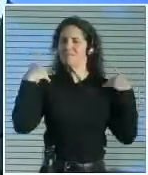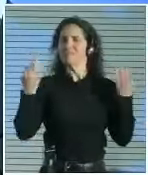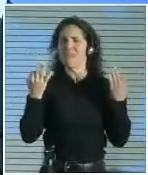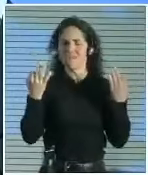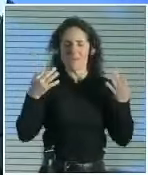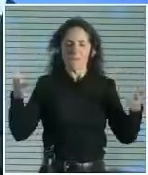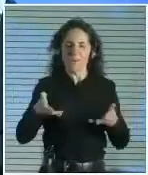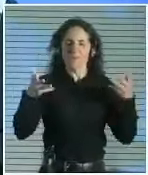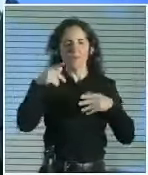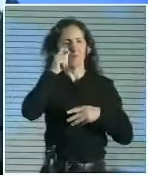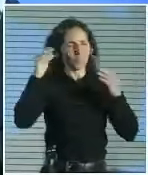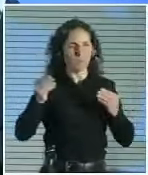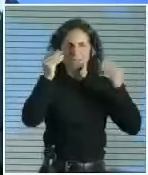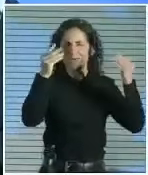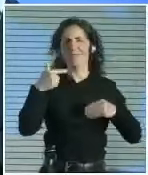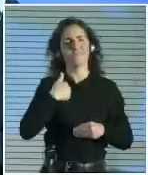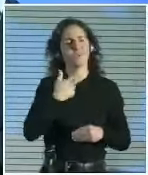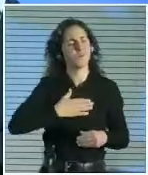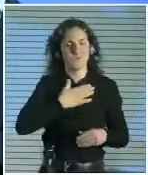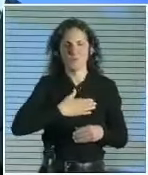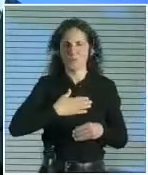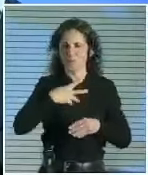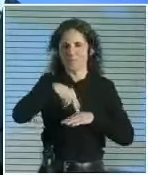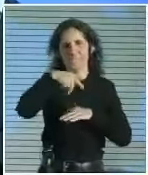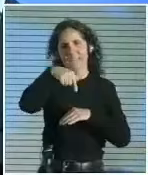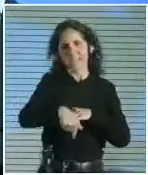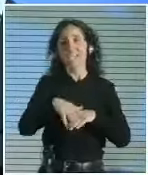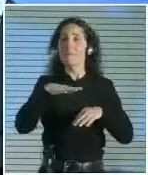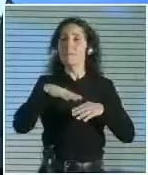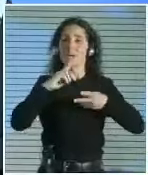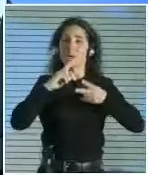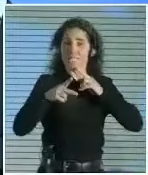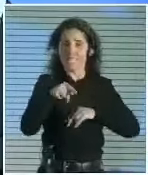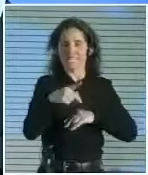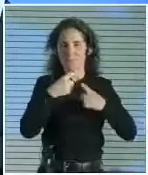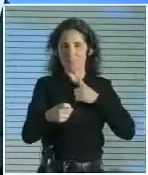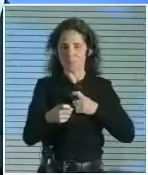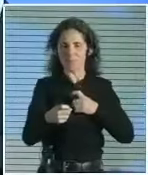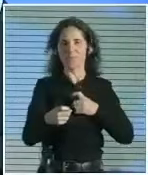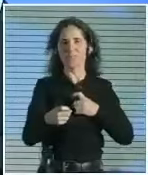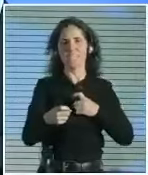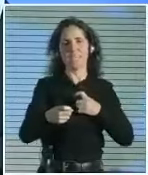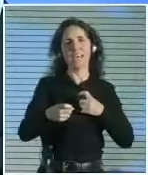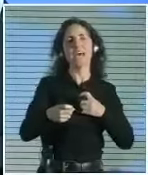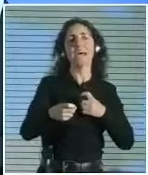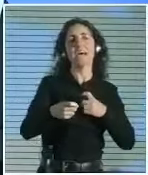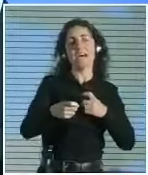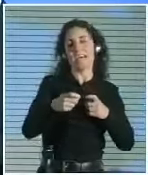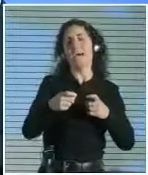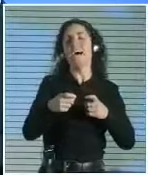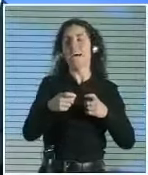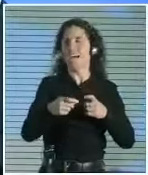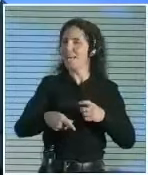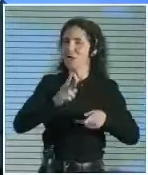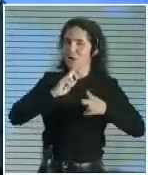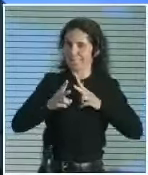La manera de contestar tu pregunta, y ahora voy a pasar en inglés, quizás para que nos puedan escuchar las personas que están conectadas, it's